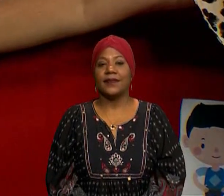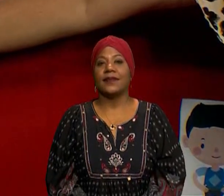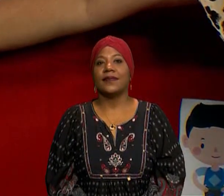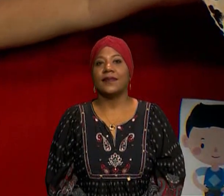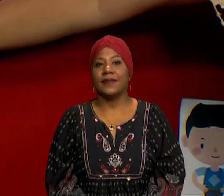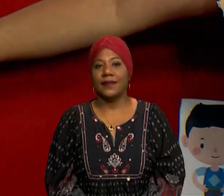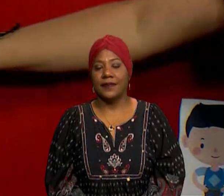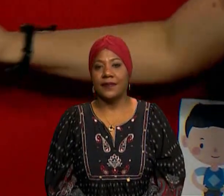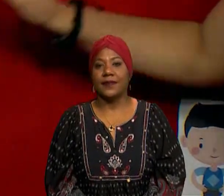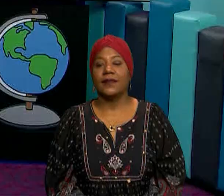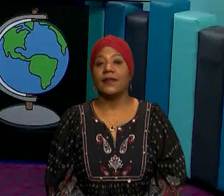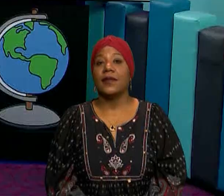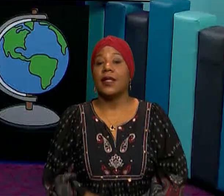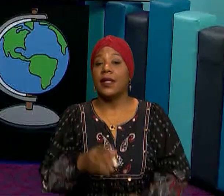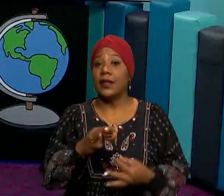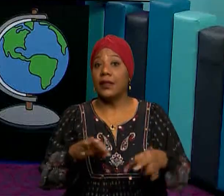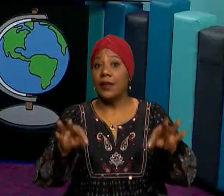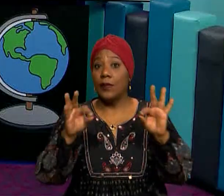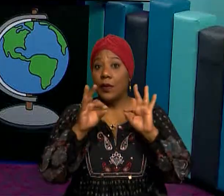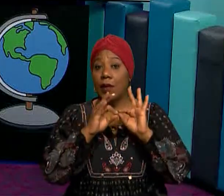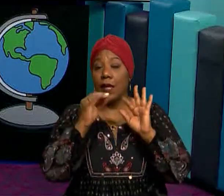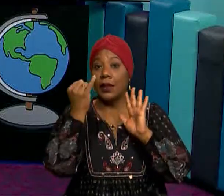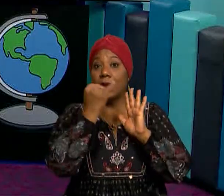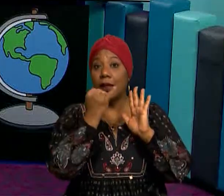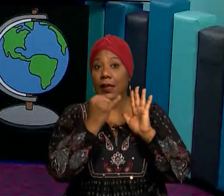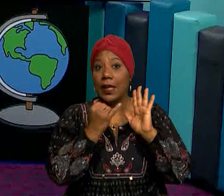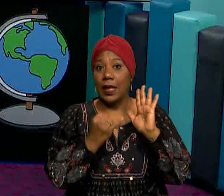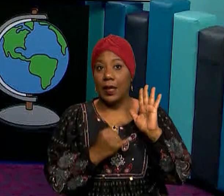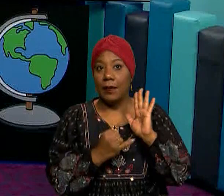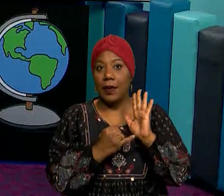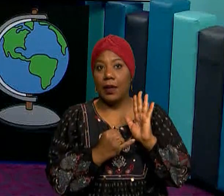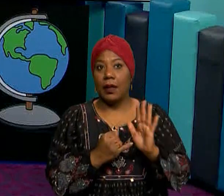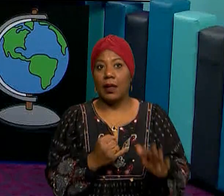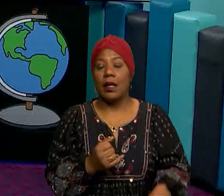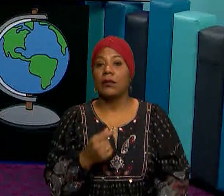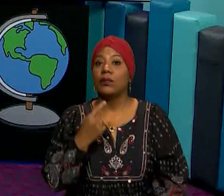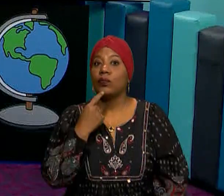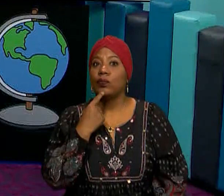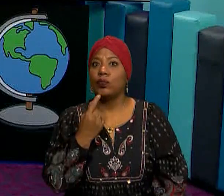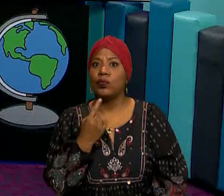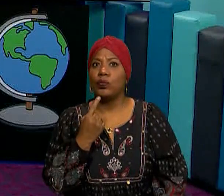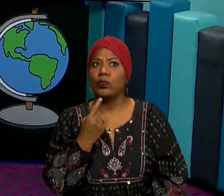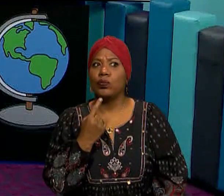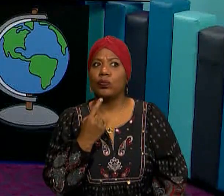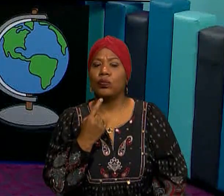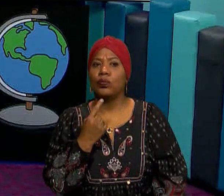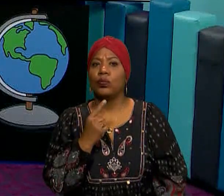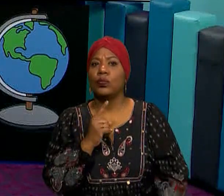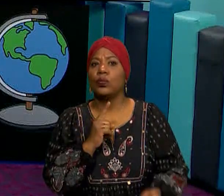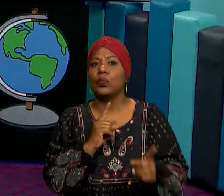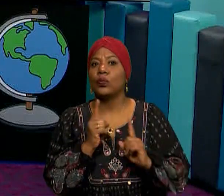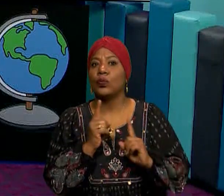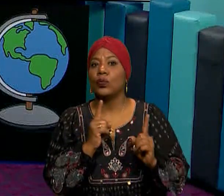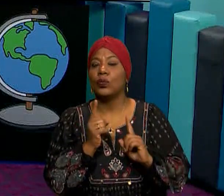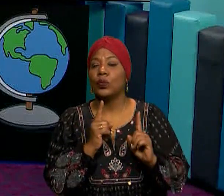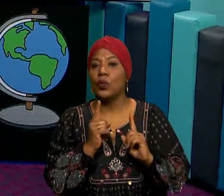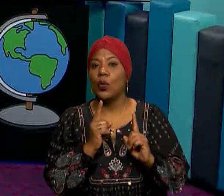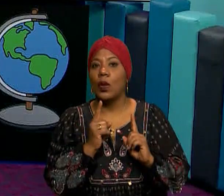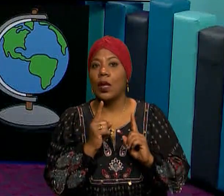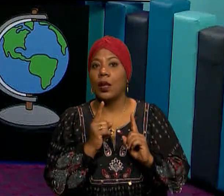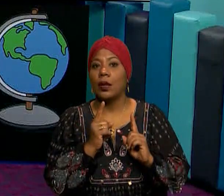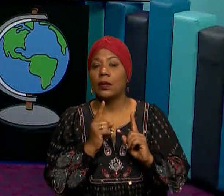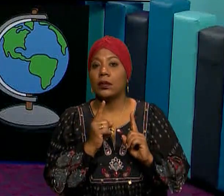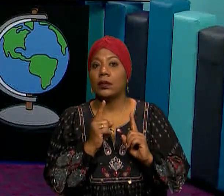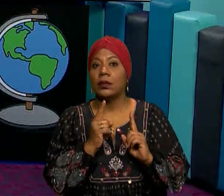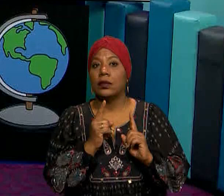con figuras, ¿verdad? Luego me quedan dos imágenes. En el desarrollo, en unos segundos comenzó.